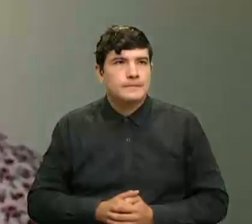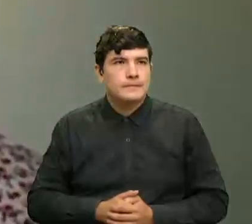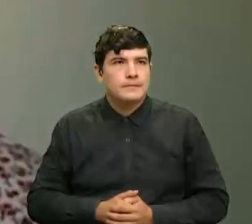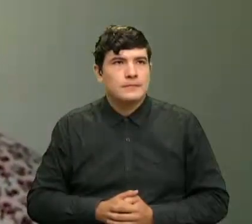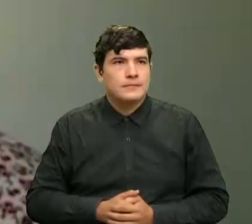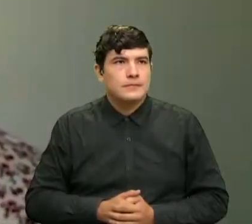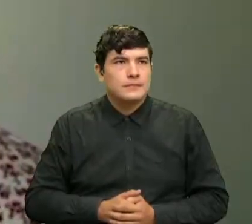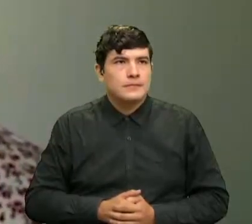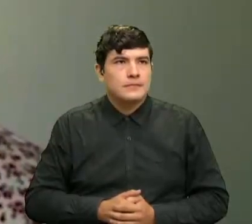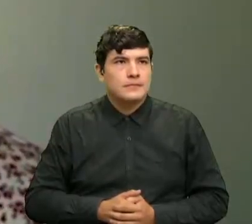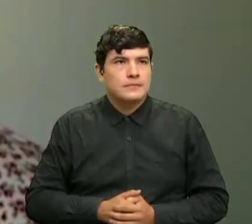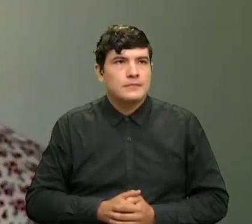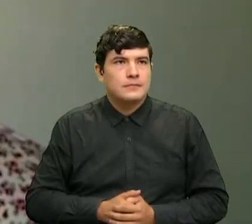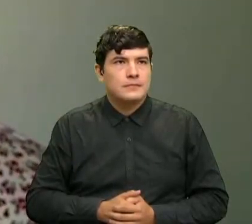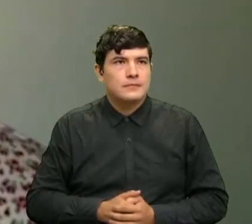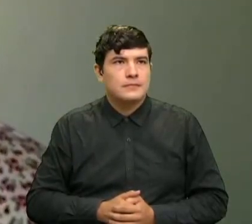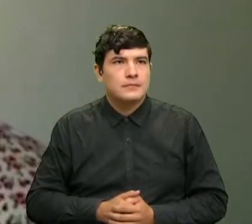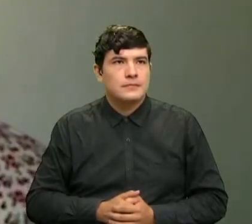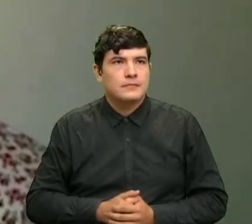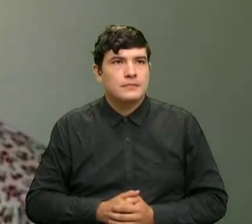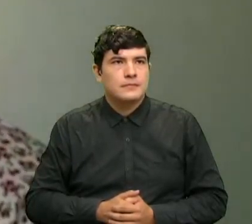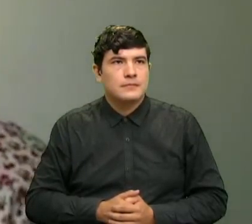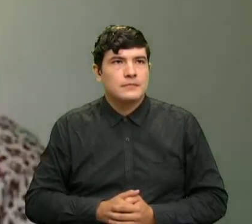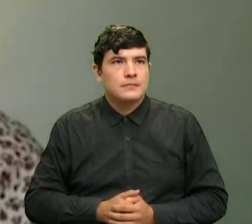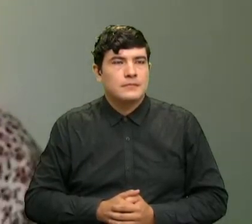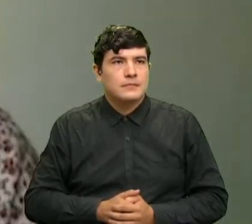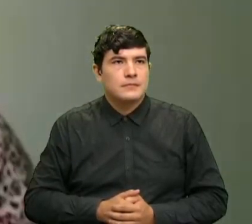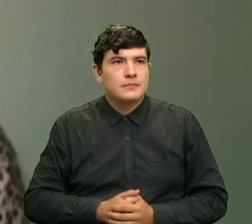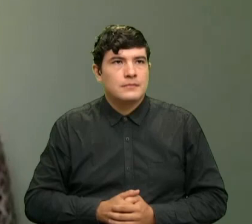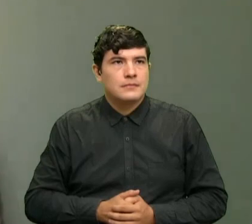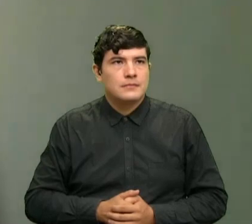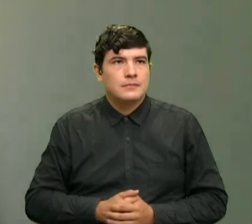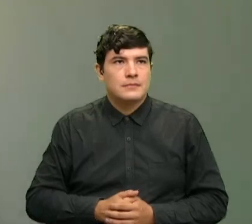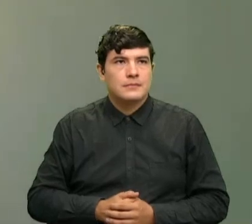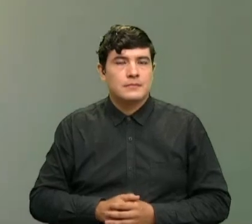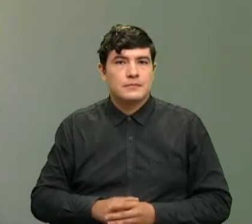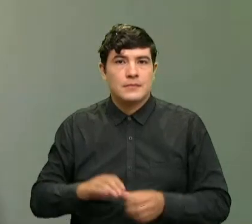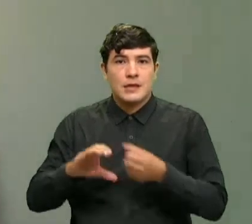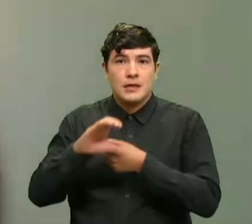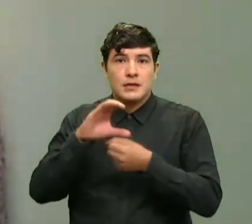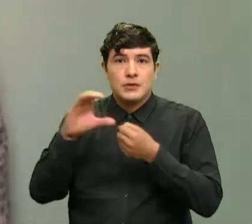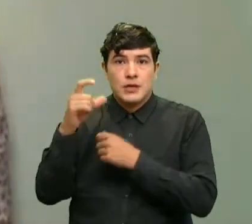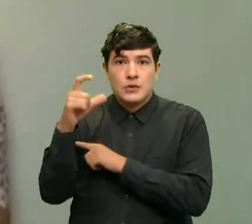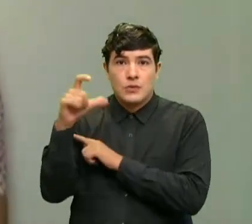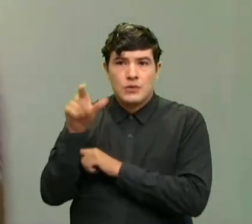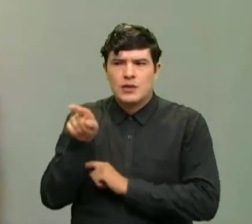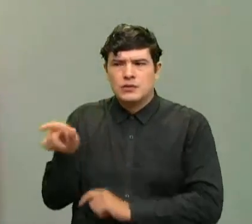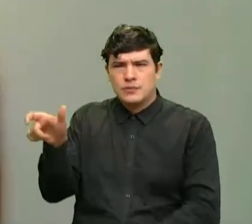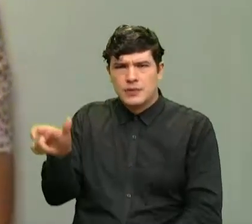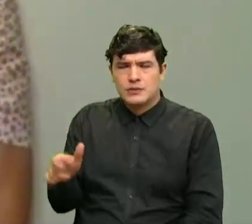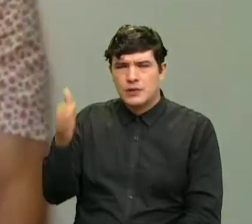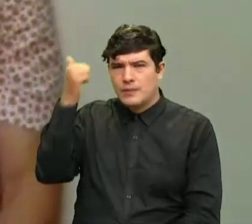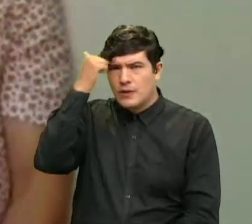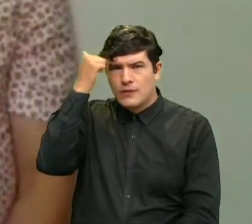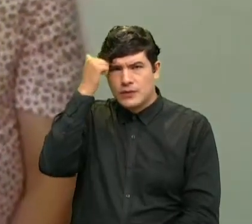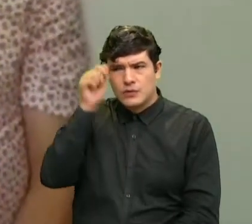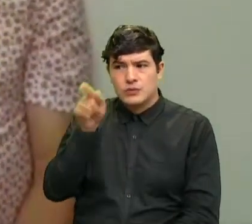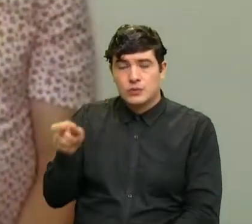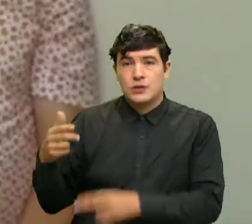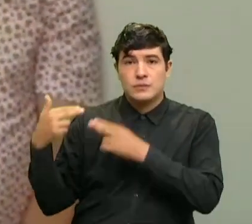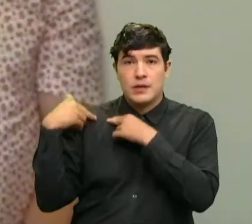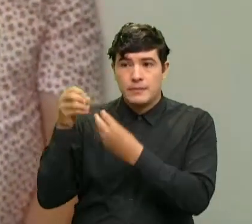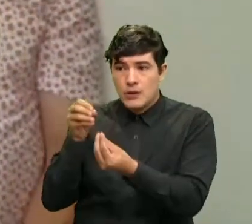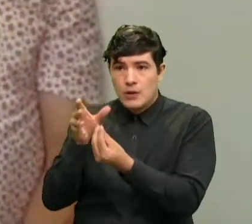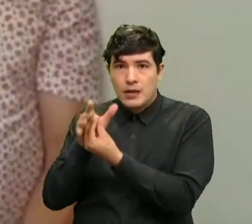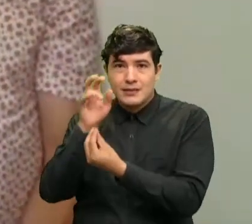Este es el docente capturado por las autoridades en Cúcuta, acusado de ser el responsable de varios casos de abuso sexual con menor de 14 años. El